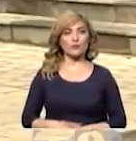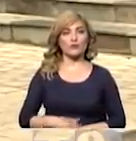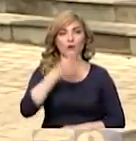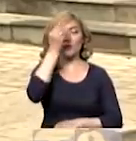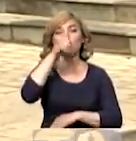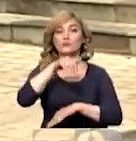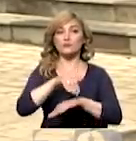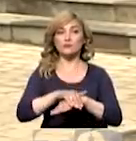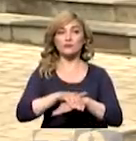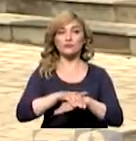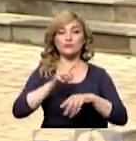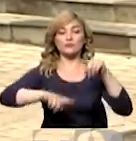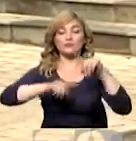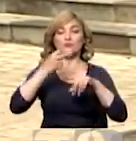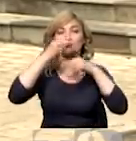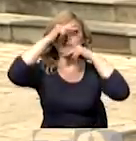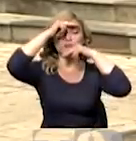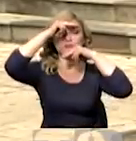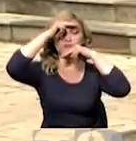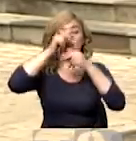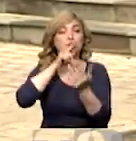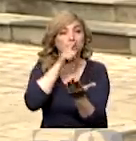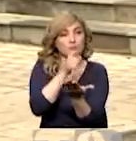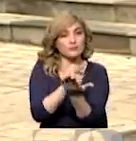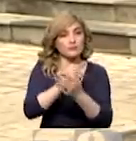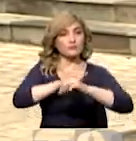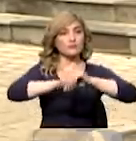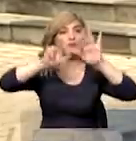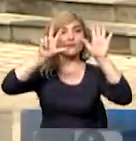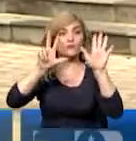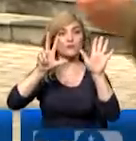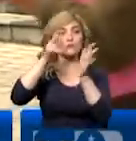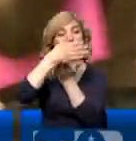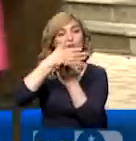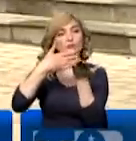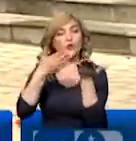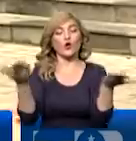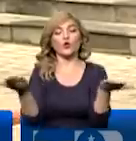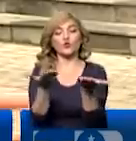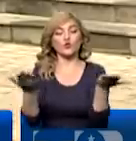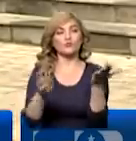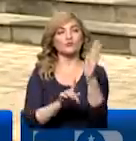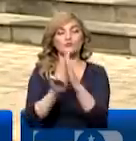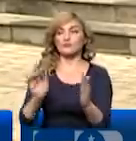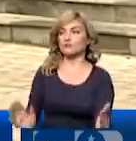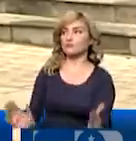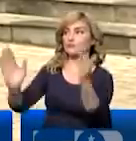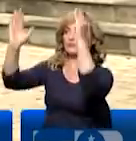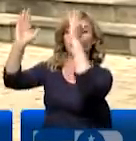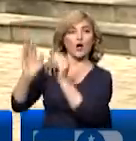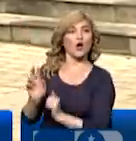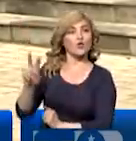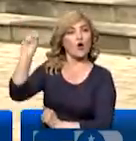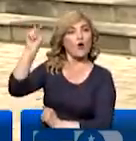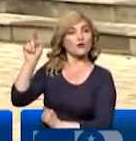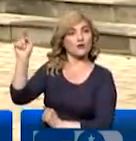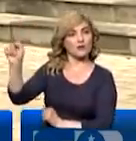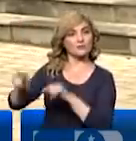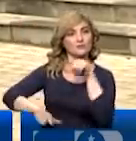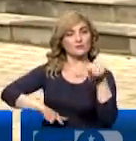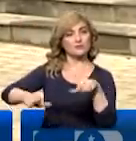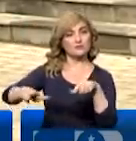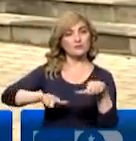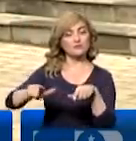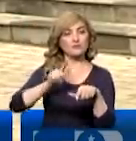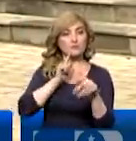Buenas tardes compañeros, amigos televidentes, así es, desde las 8 horas con 30 se desarrolla aquí en el Complejo Judicial Norte la audiencia de formulación de cargos